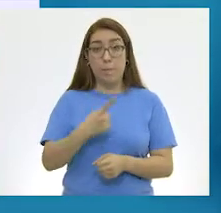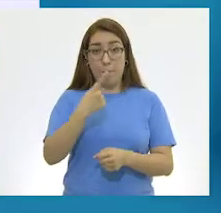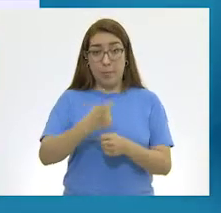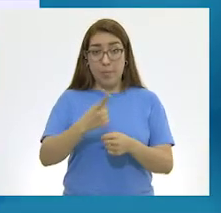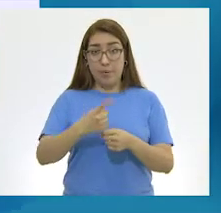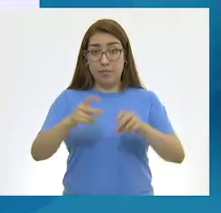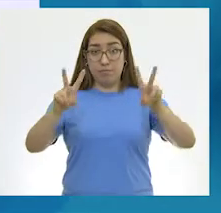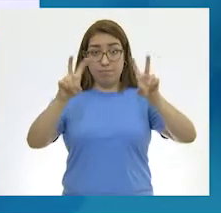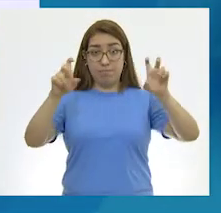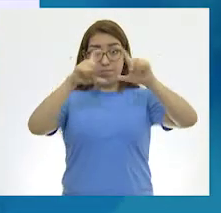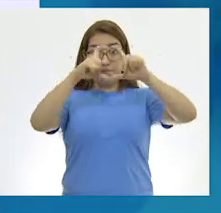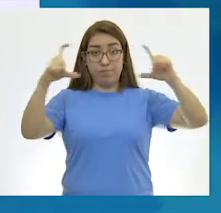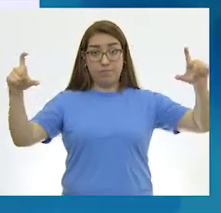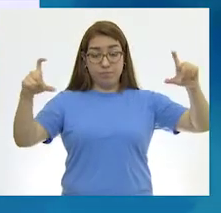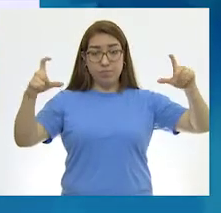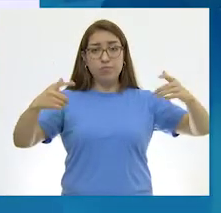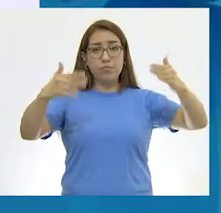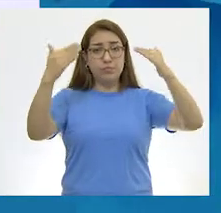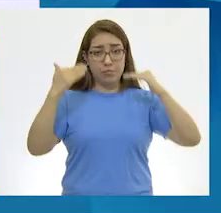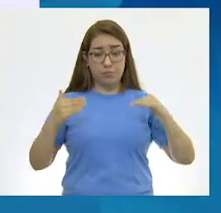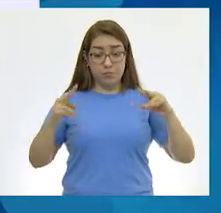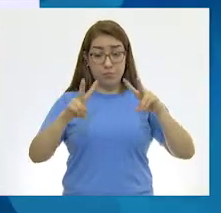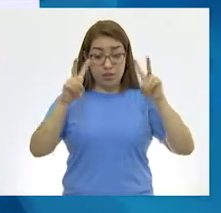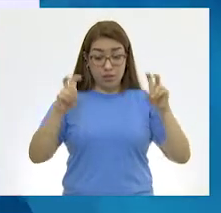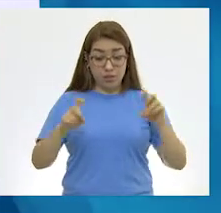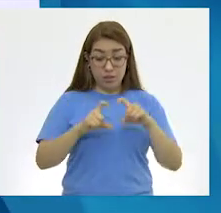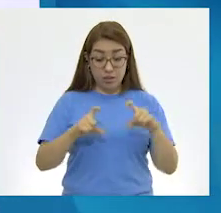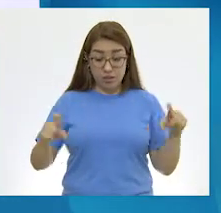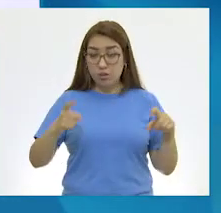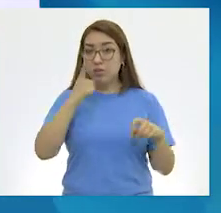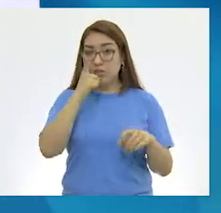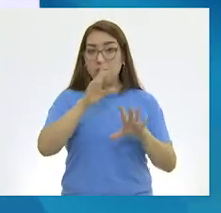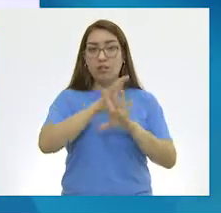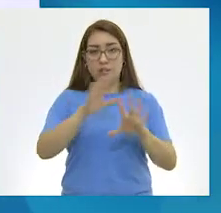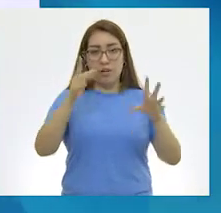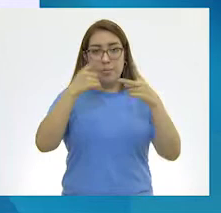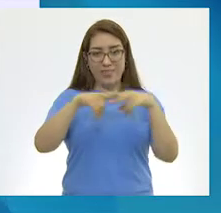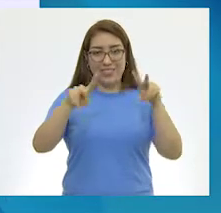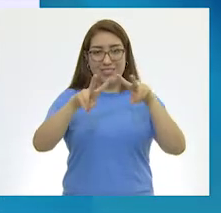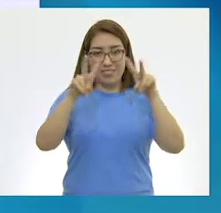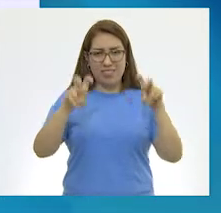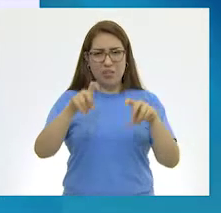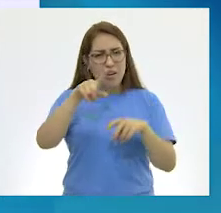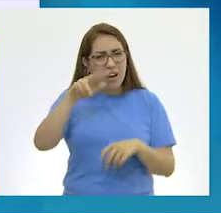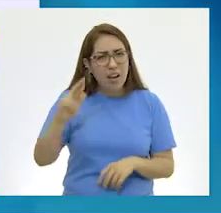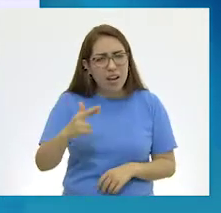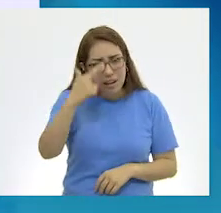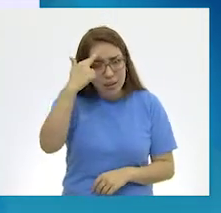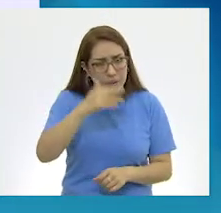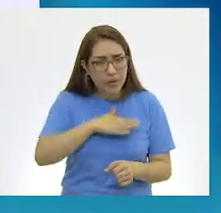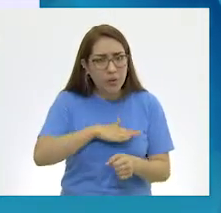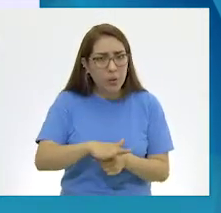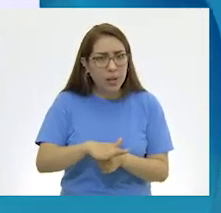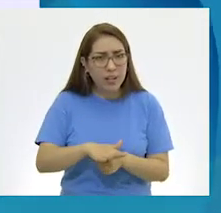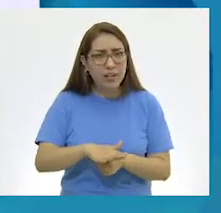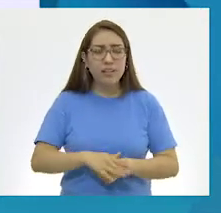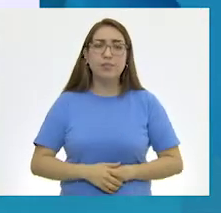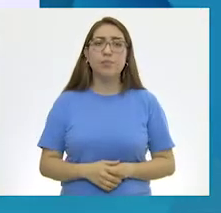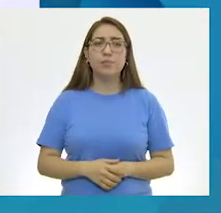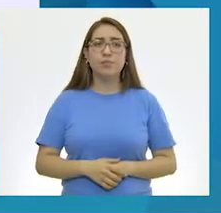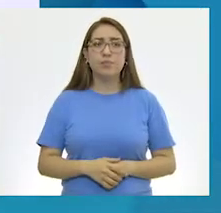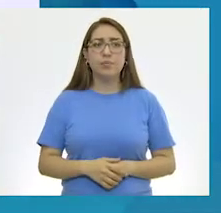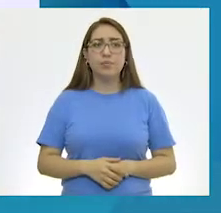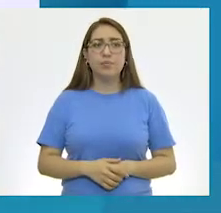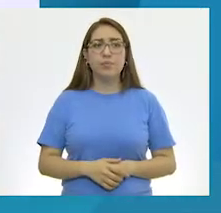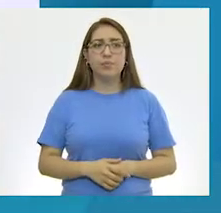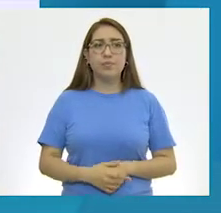de la monografía y luego un texto muy breve que introduce al tema. ¿Recuerdan cuál es, niñas y niños? Dijimos que